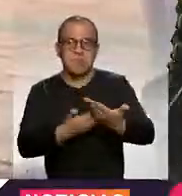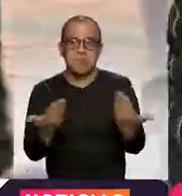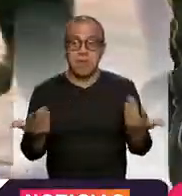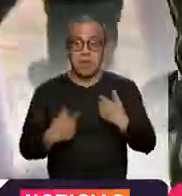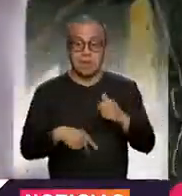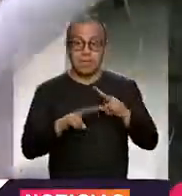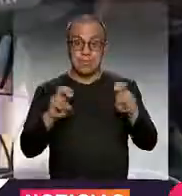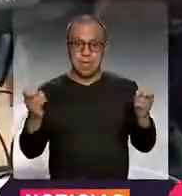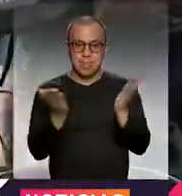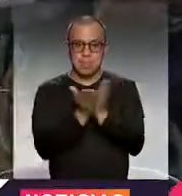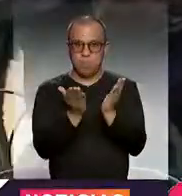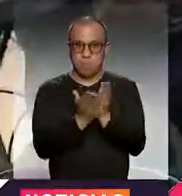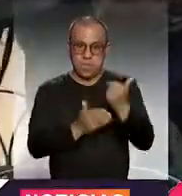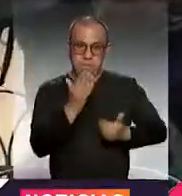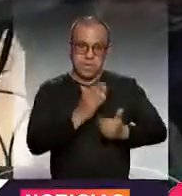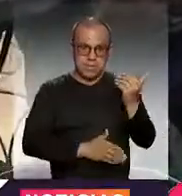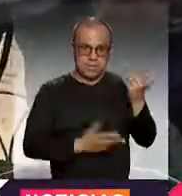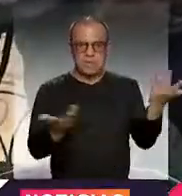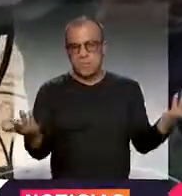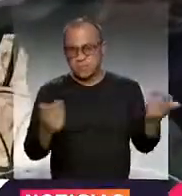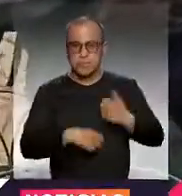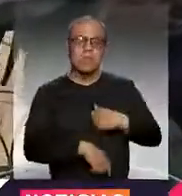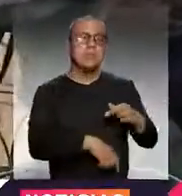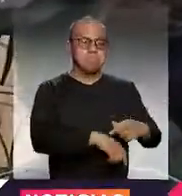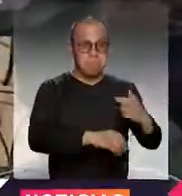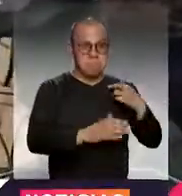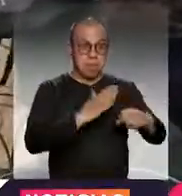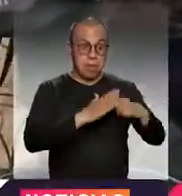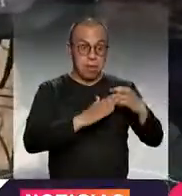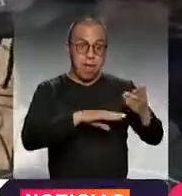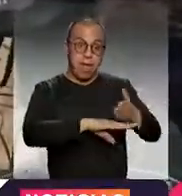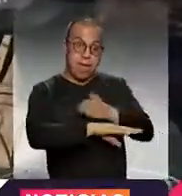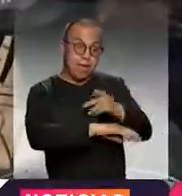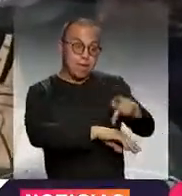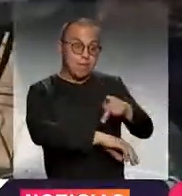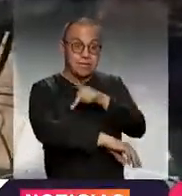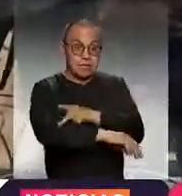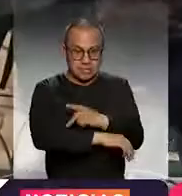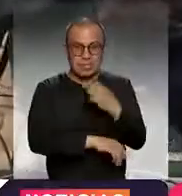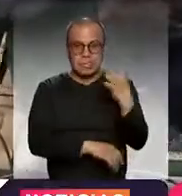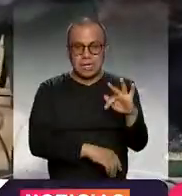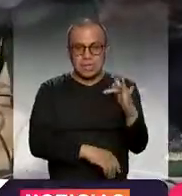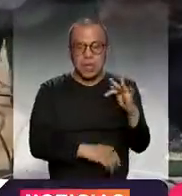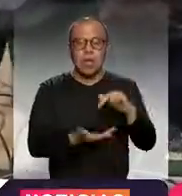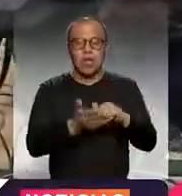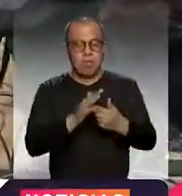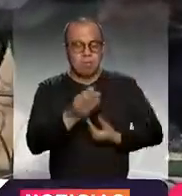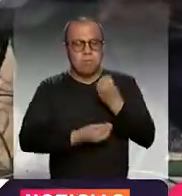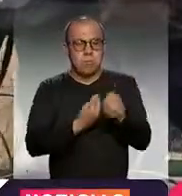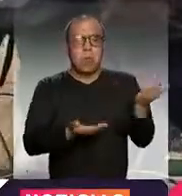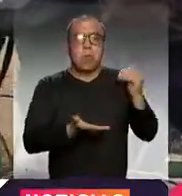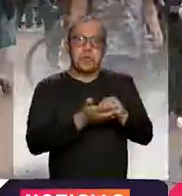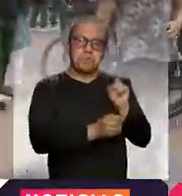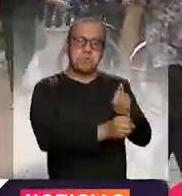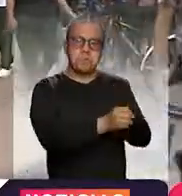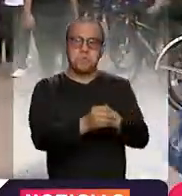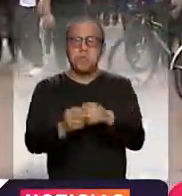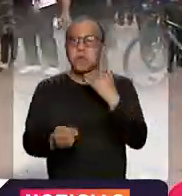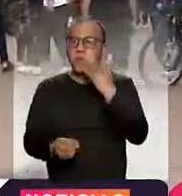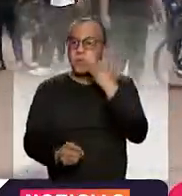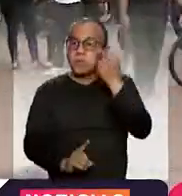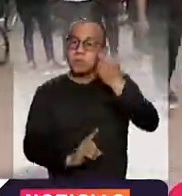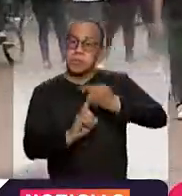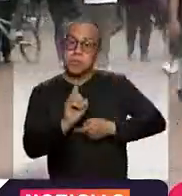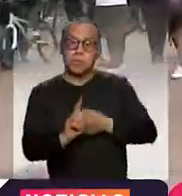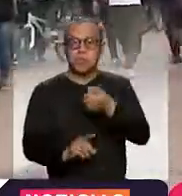los grados de educación inicial, es decir, prejardín, jardín y transición, podrán solicitar nuevamente cupo a partir del